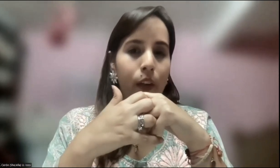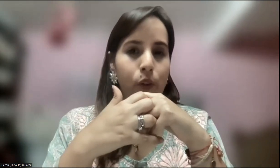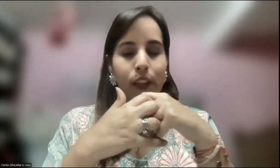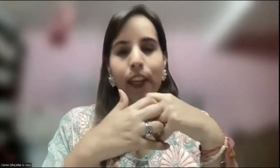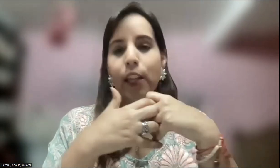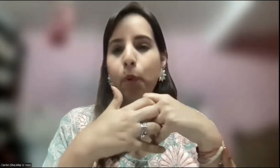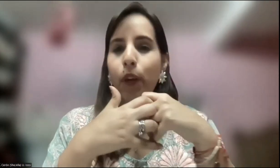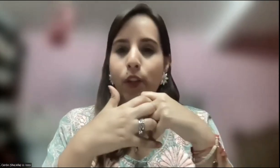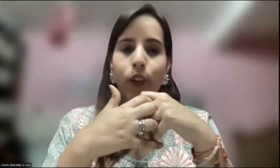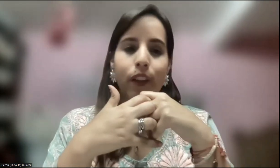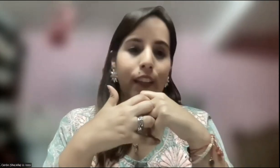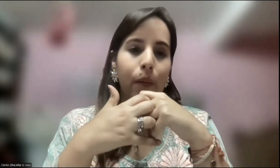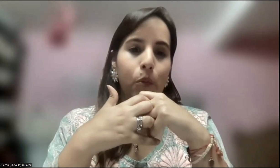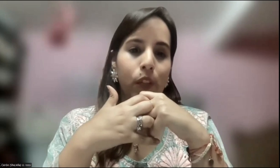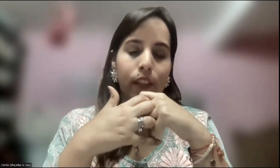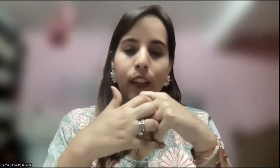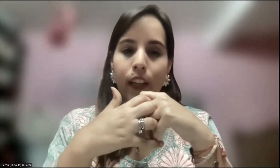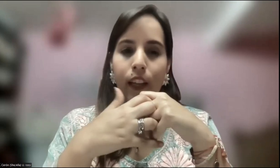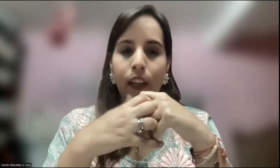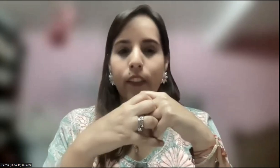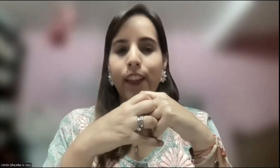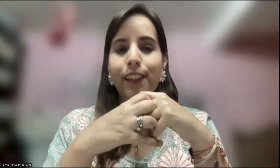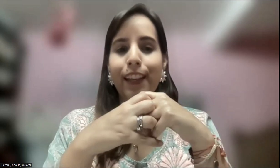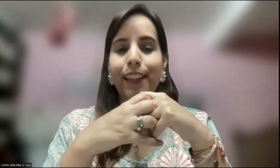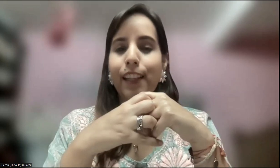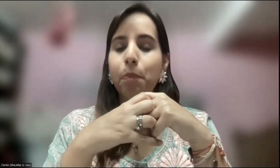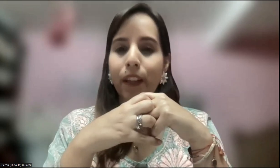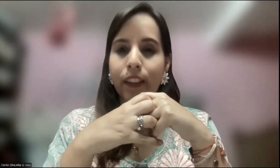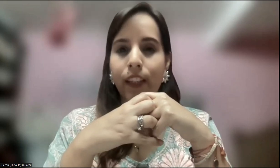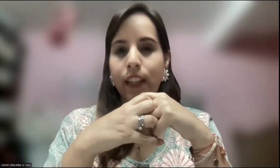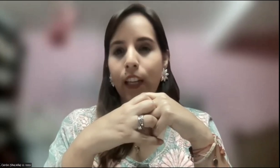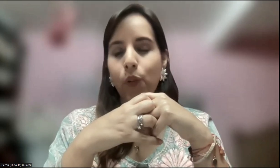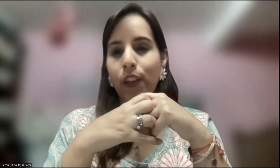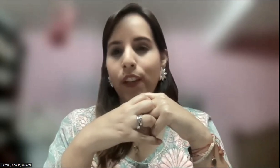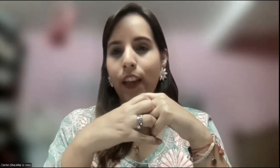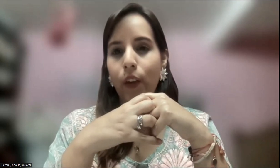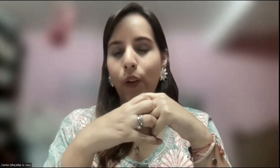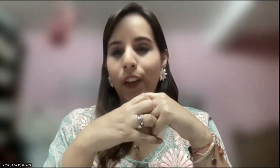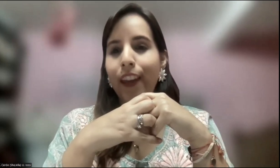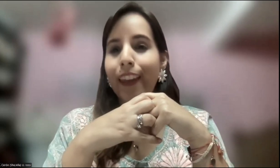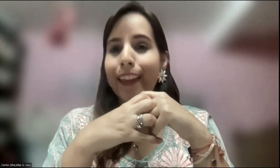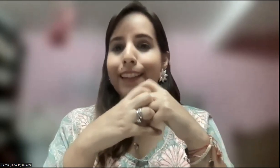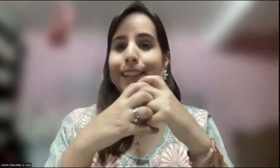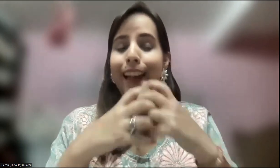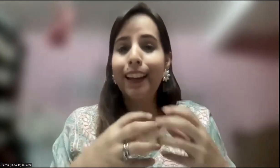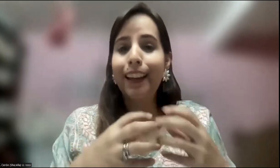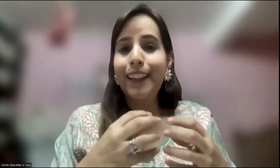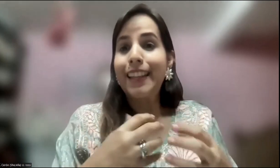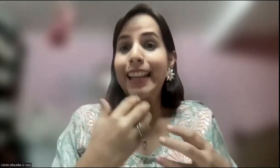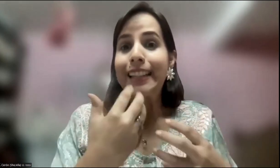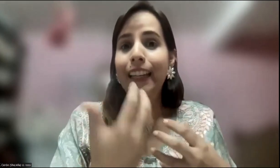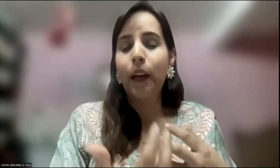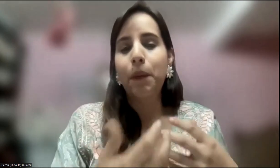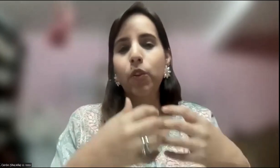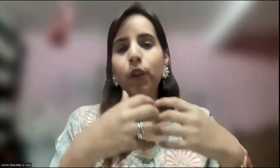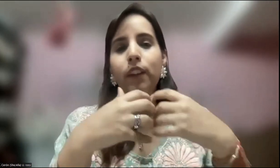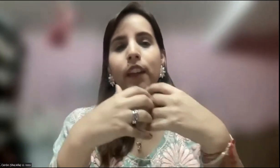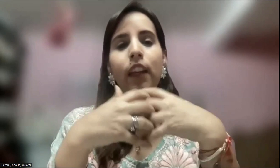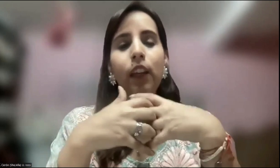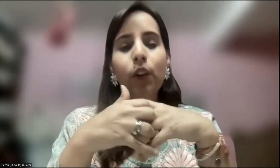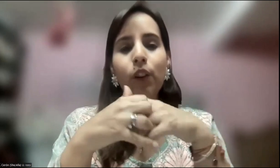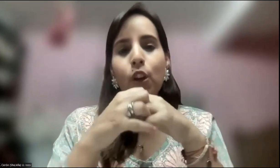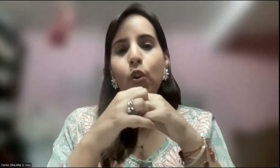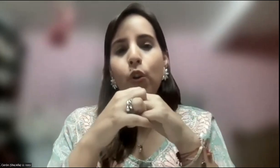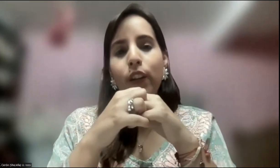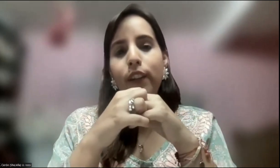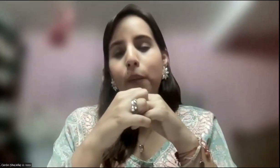cuidados y es por eso que que tenemos a Natalia Desde esa experticia que nos ha dado y des desde ese acercamiento que ha